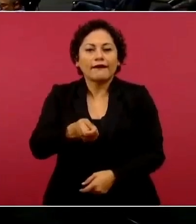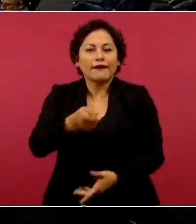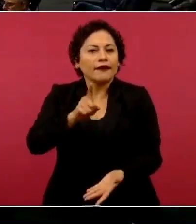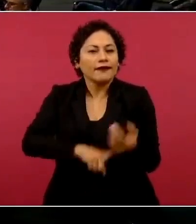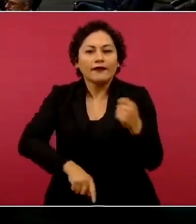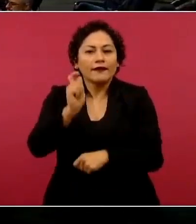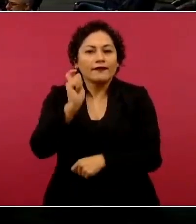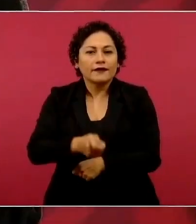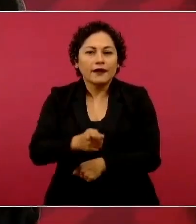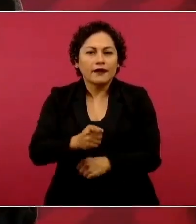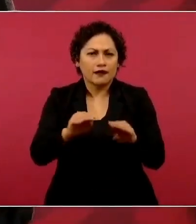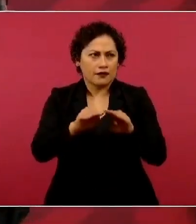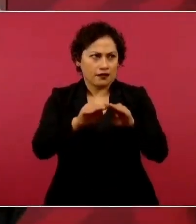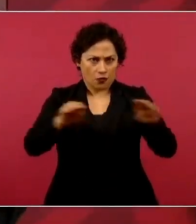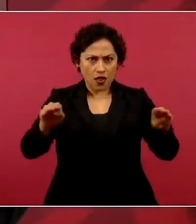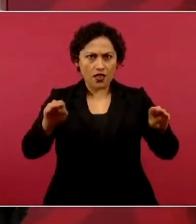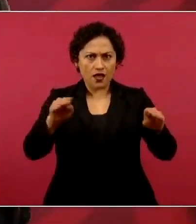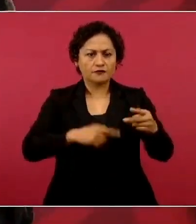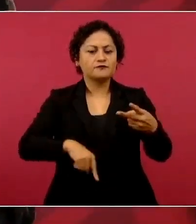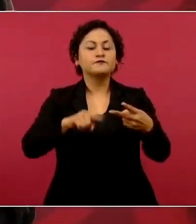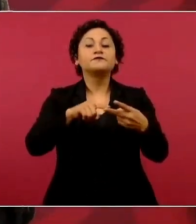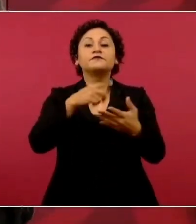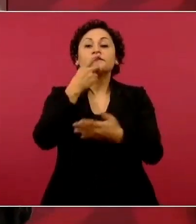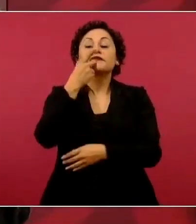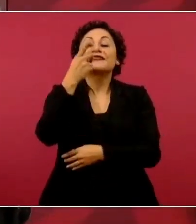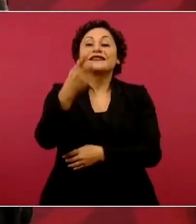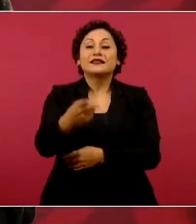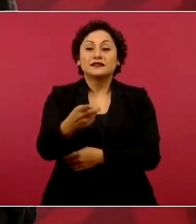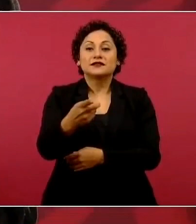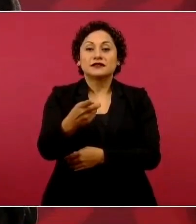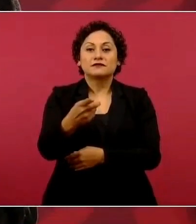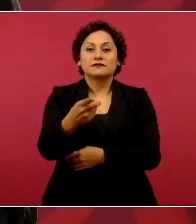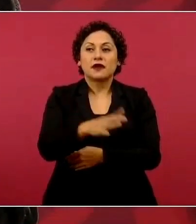Que se eleve el salario del peón.